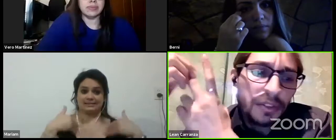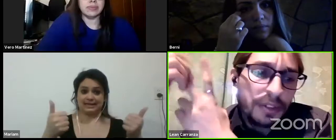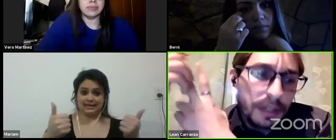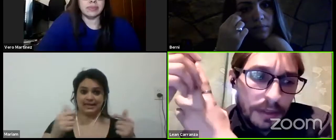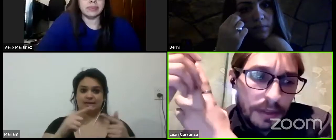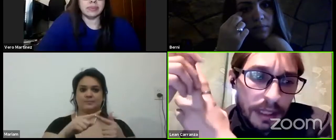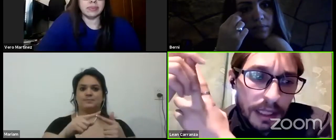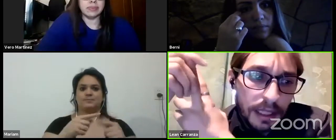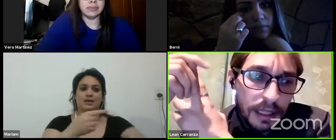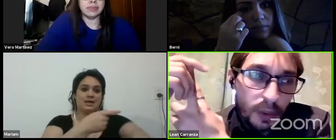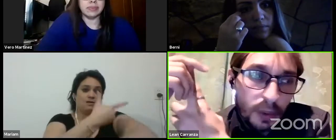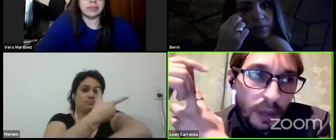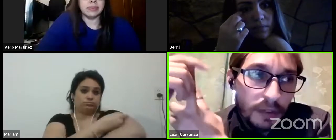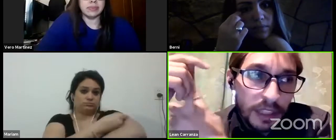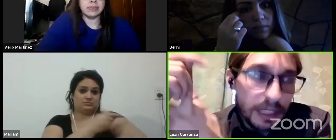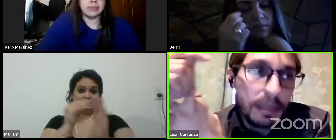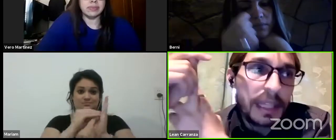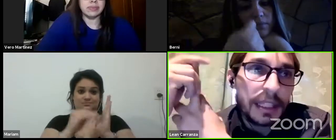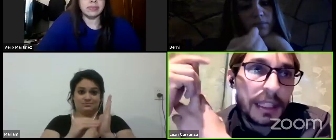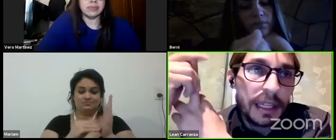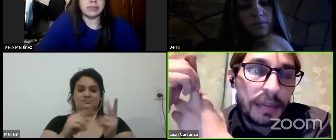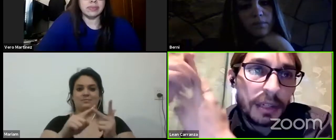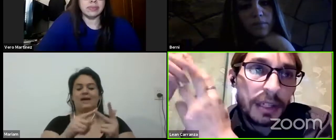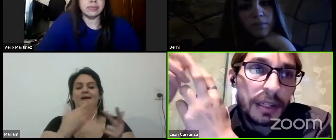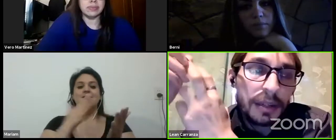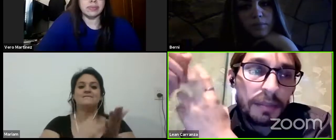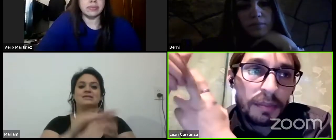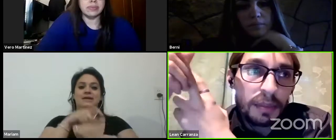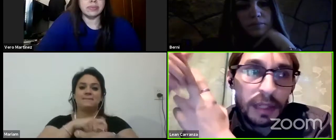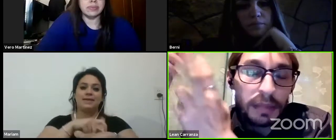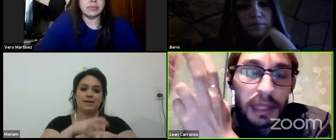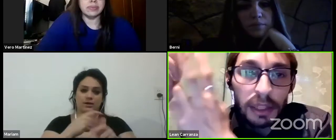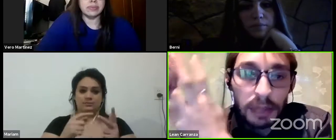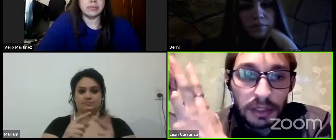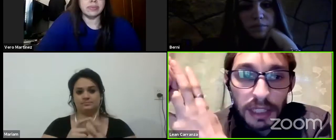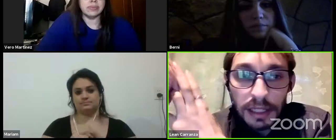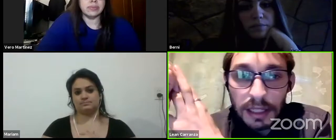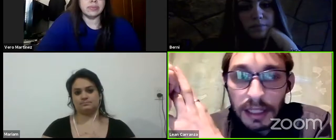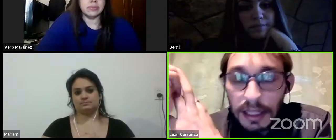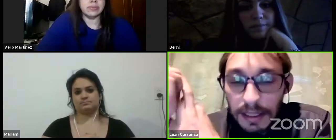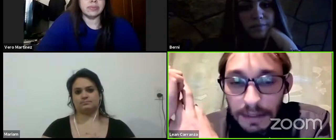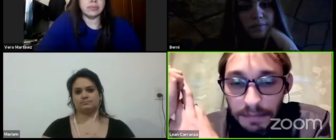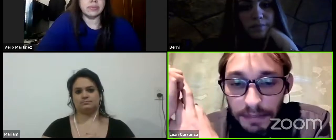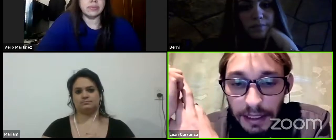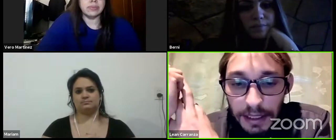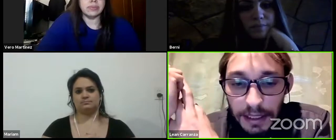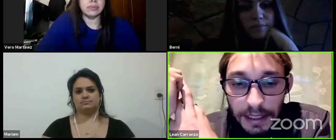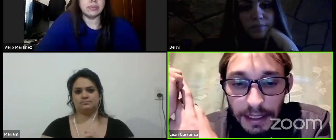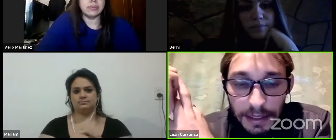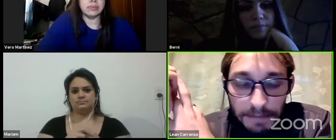vacunación una ficha médica llenada por el médico personal